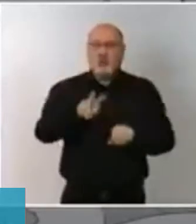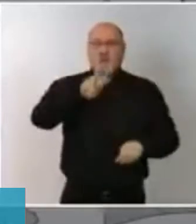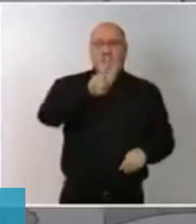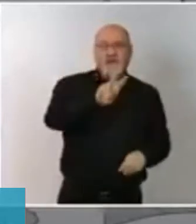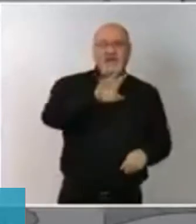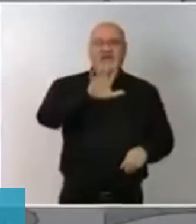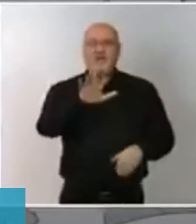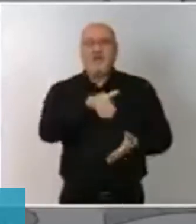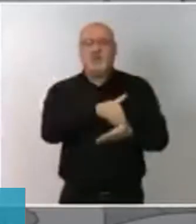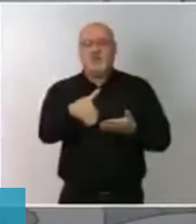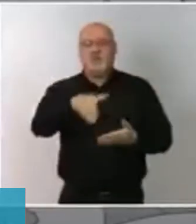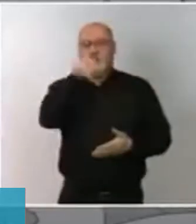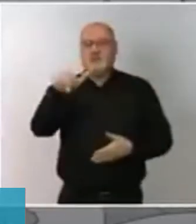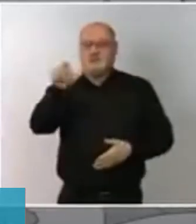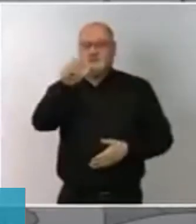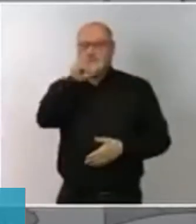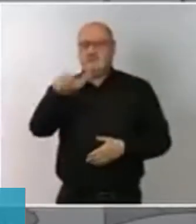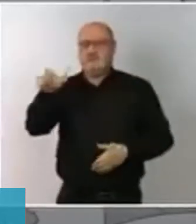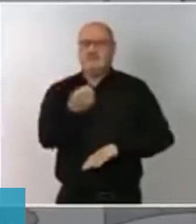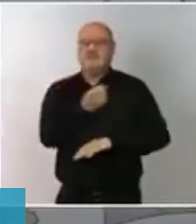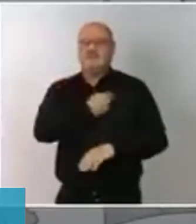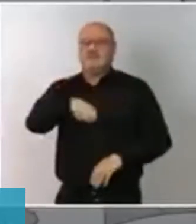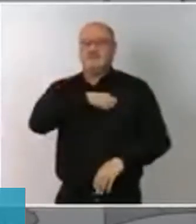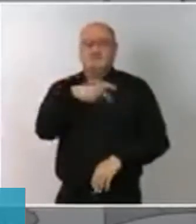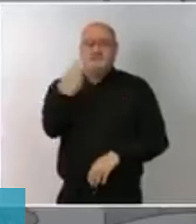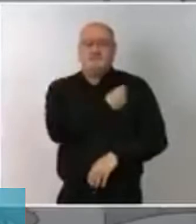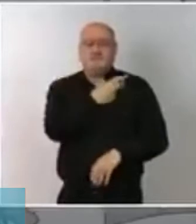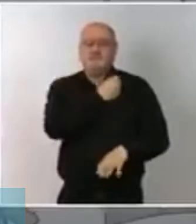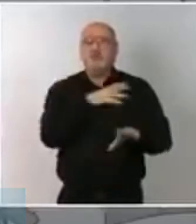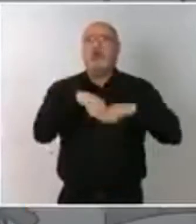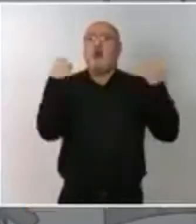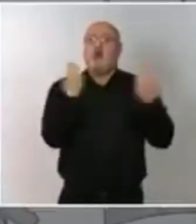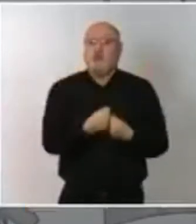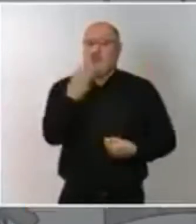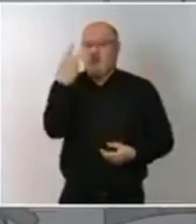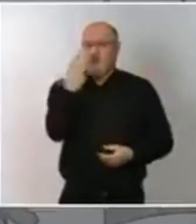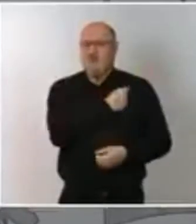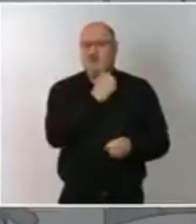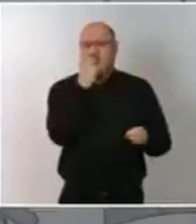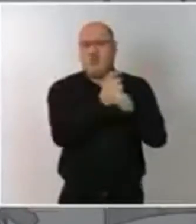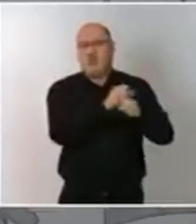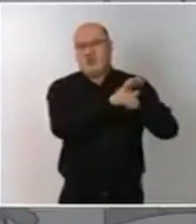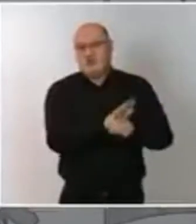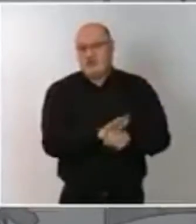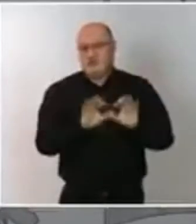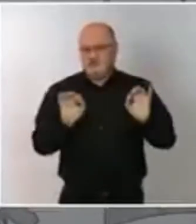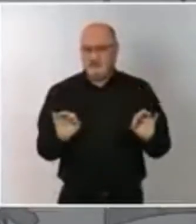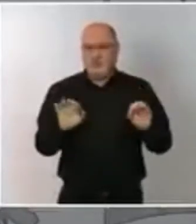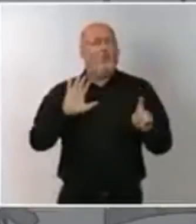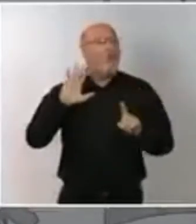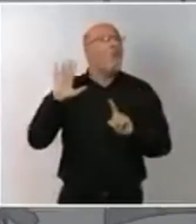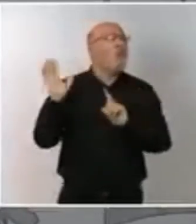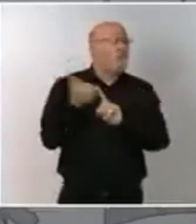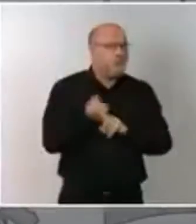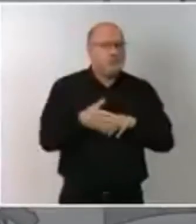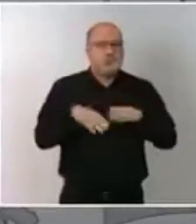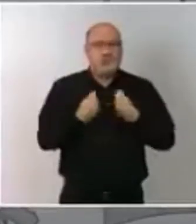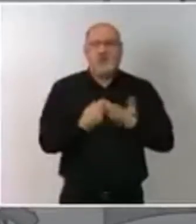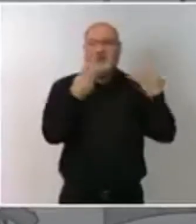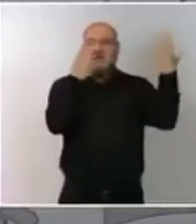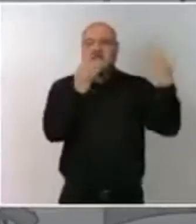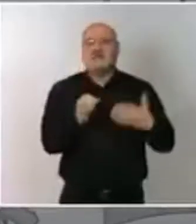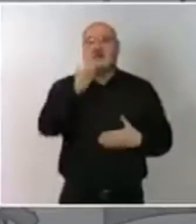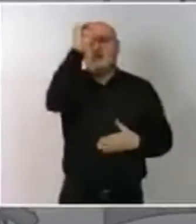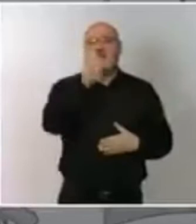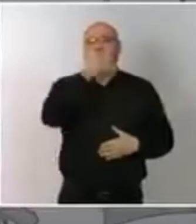personas vacunadas con pauta completa. Es decir, queremos lograr, lo vamos a lograr, que el 70% de la población adulta, es